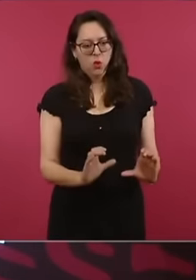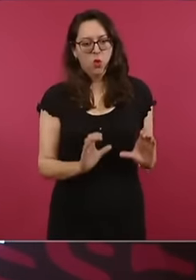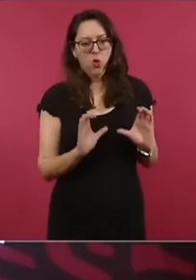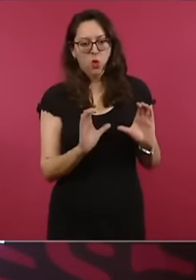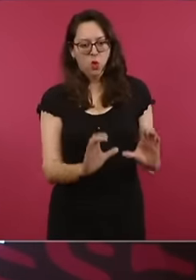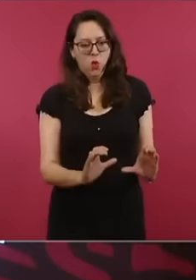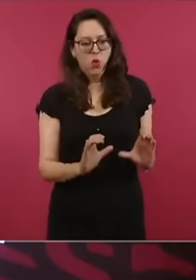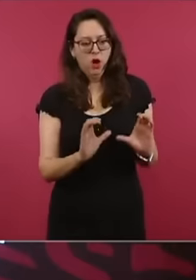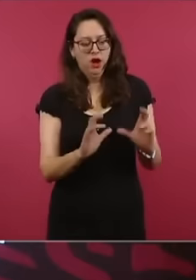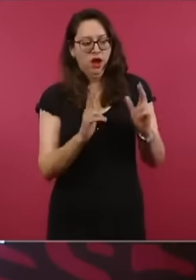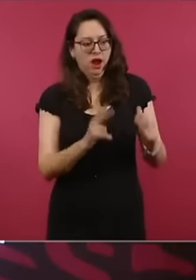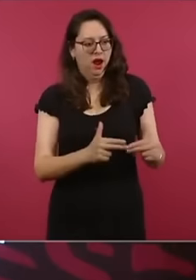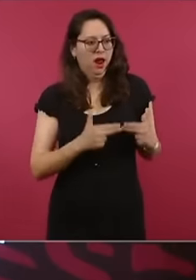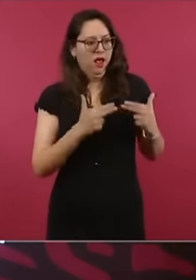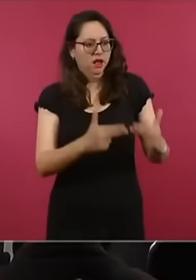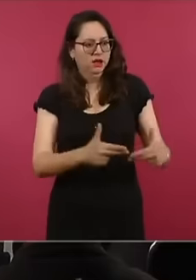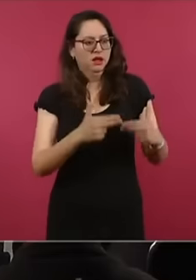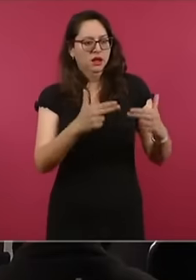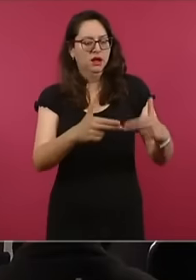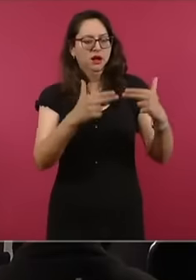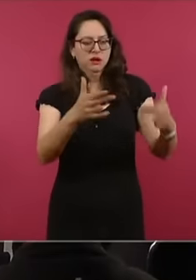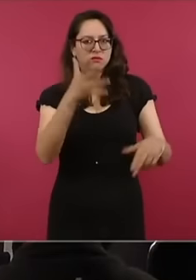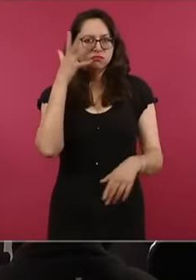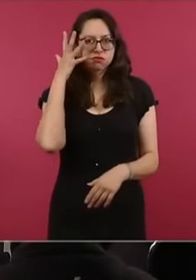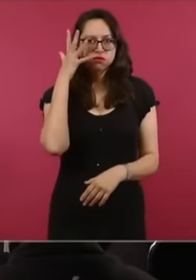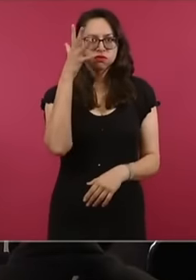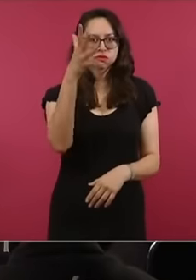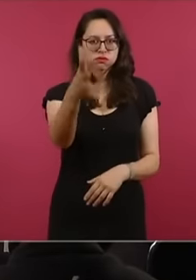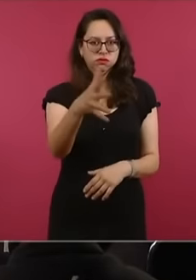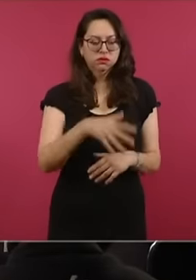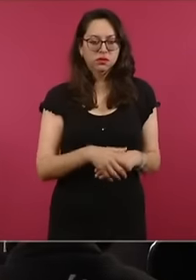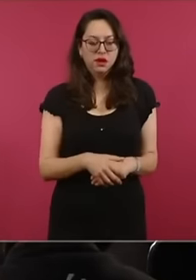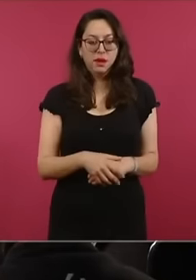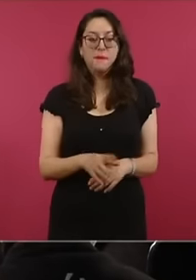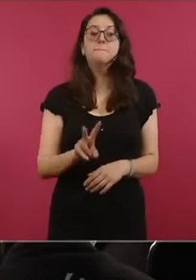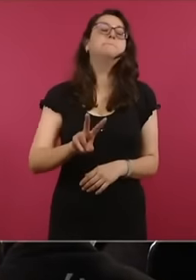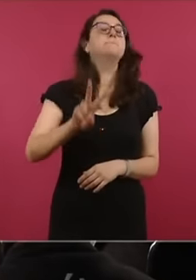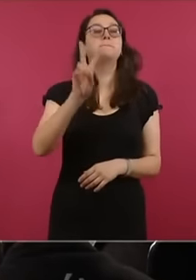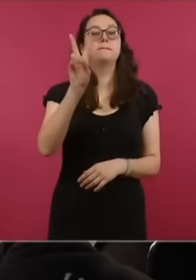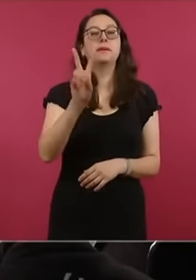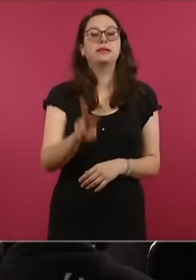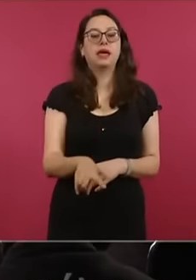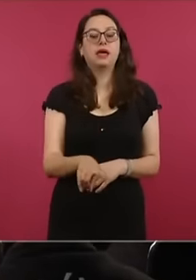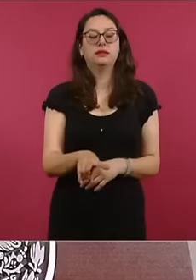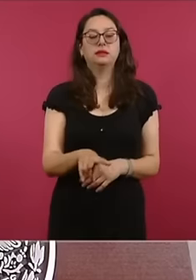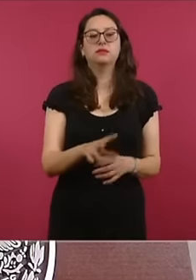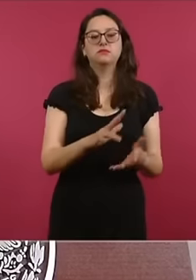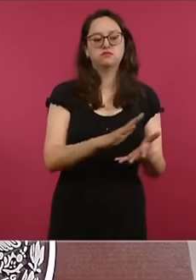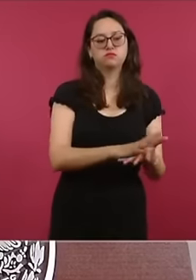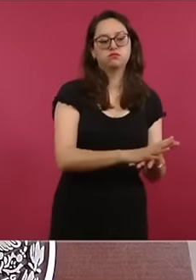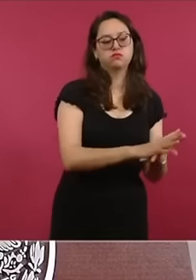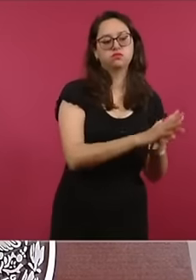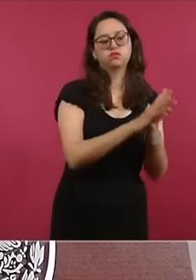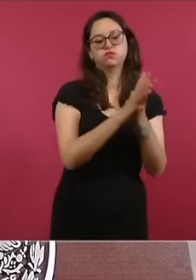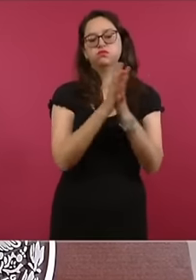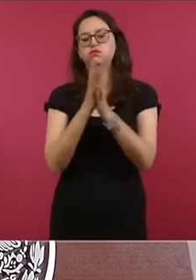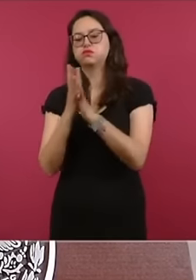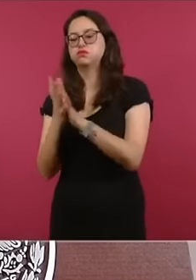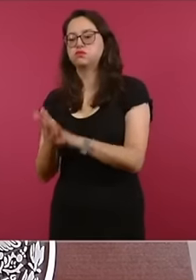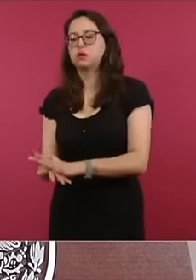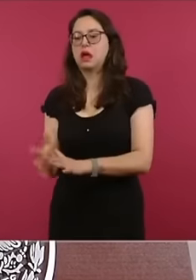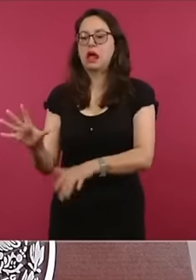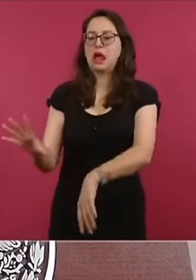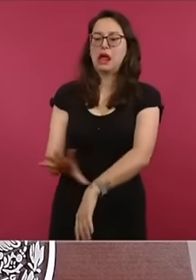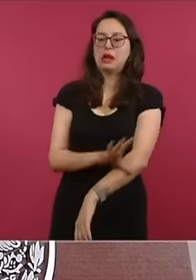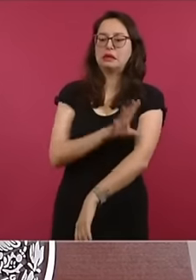Porque esa es la herencia para las futuras generaciones. Aunque estén hablando de que en 20, 30 años ya